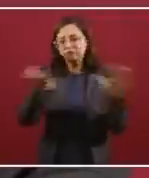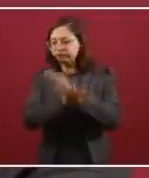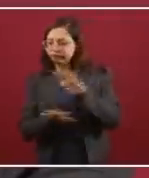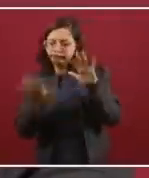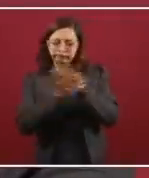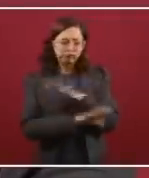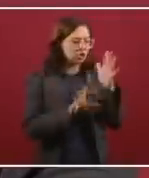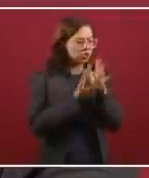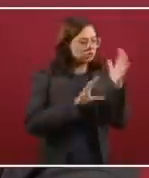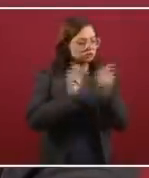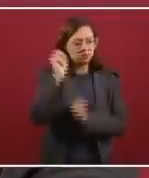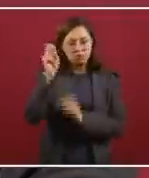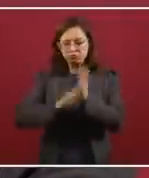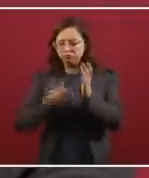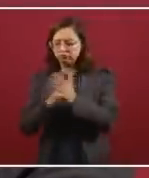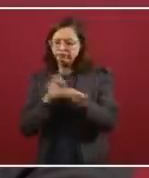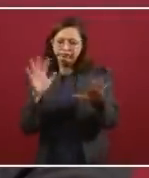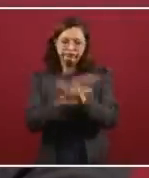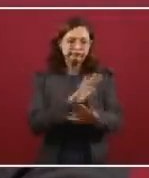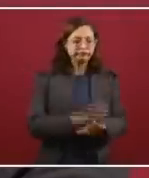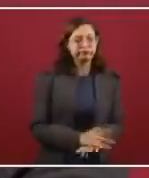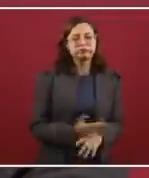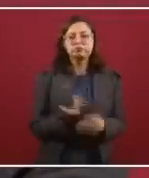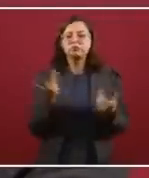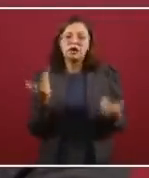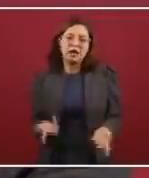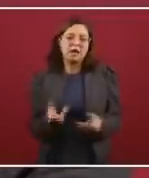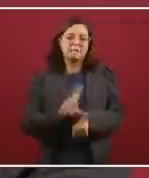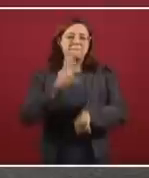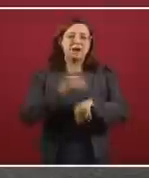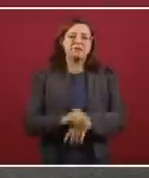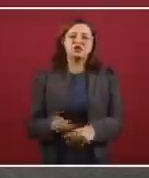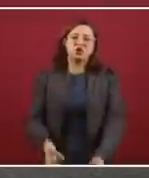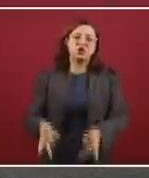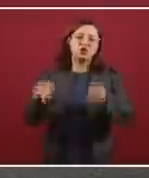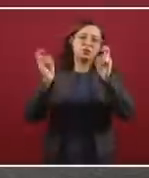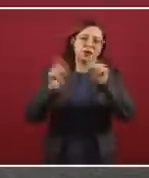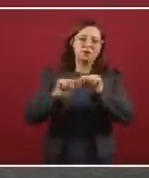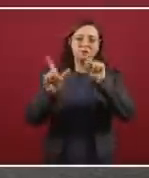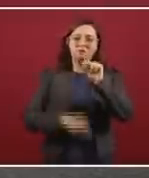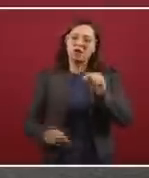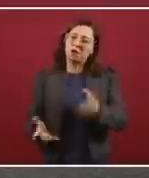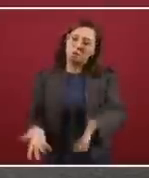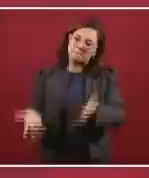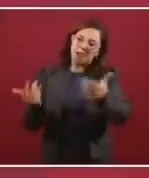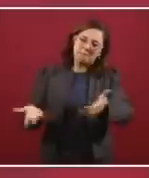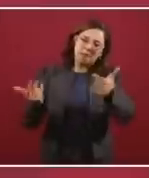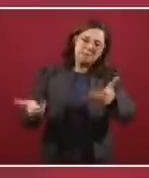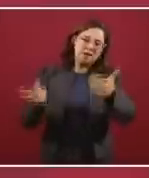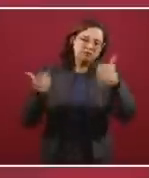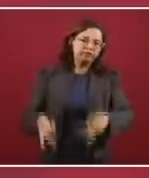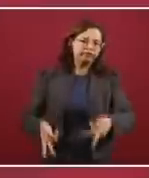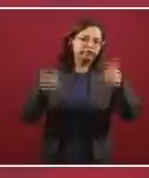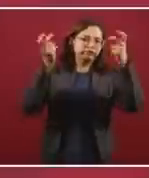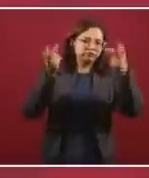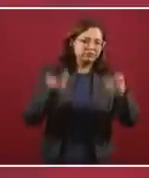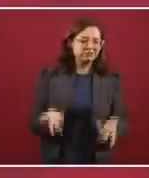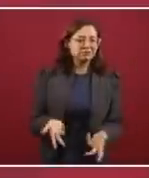reformar la Constitución y permitir el saqueo de México. Y todavía se